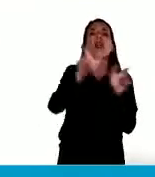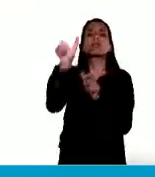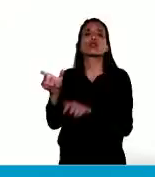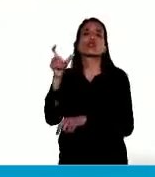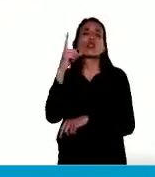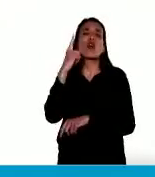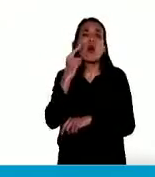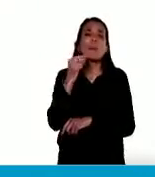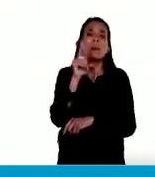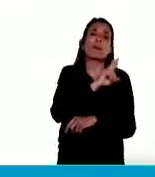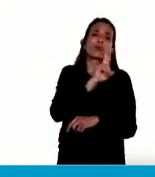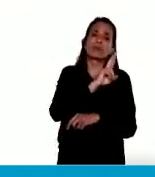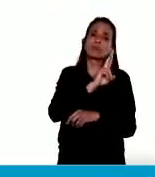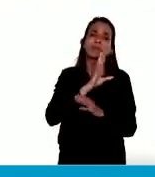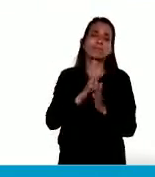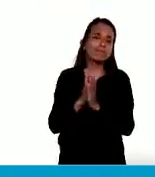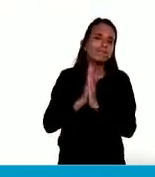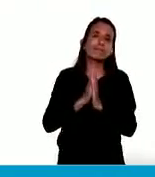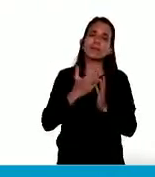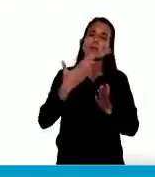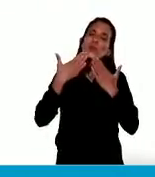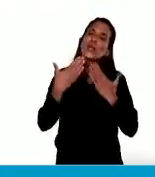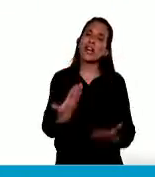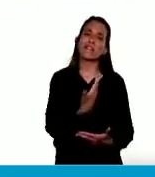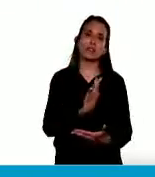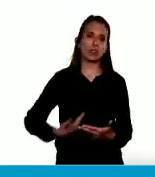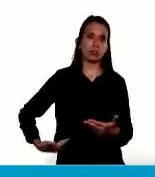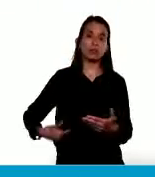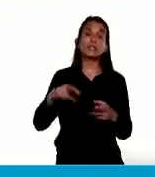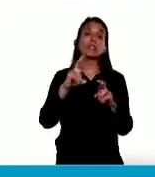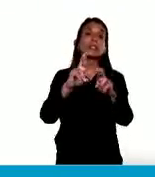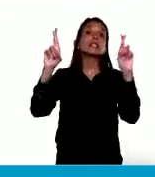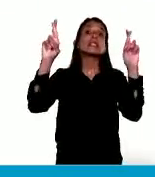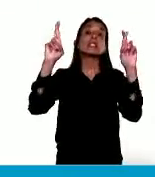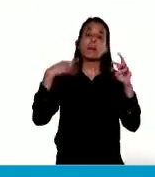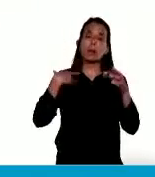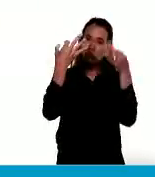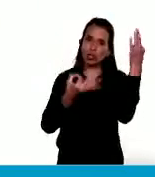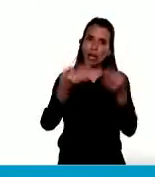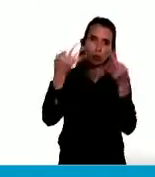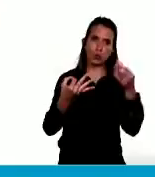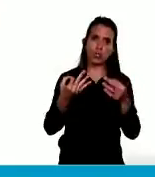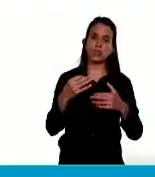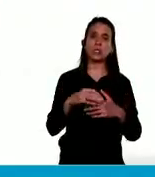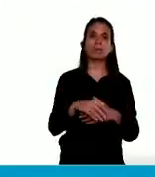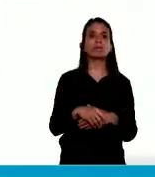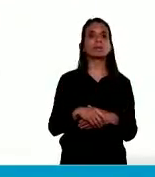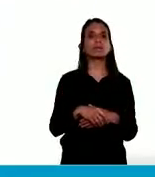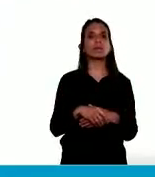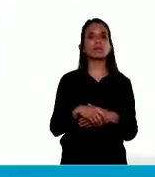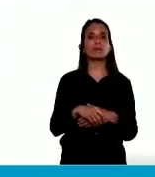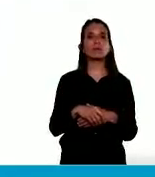que muchísimas gracias, señor presidente, y esperemos que se haga justicia. Muchas gracias,